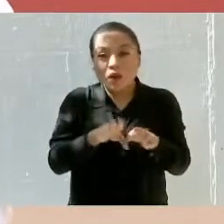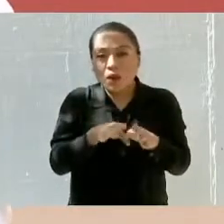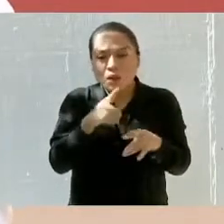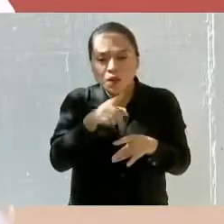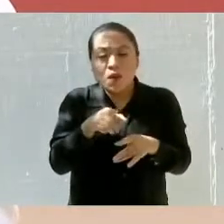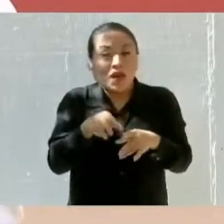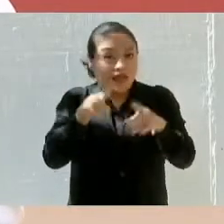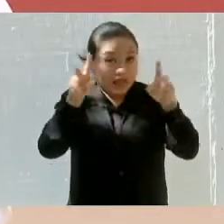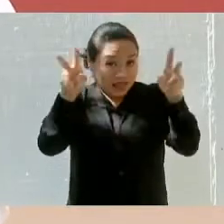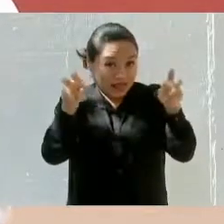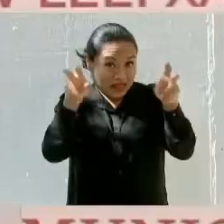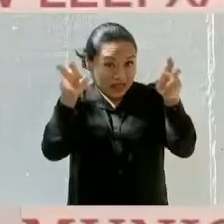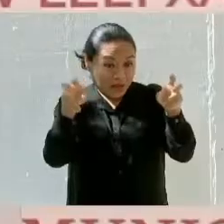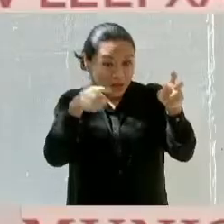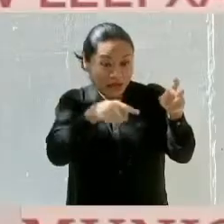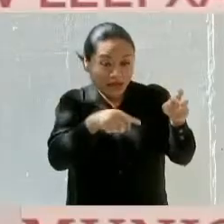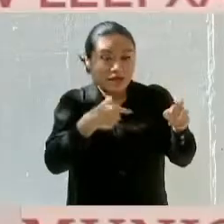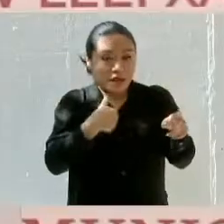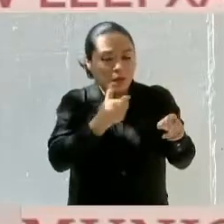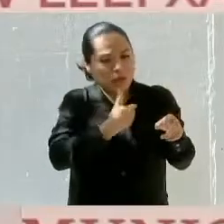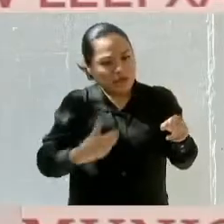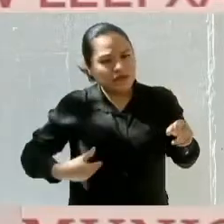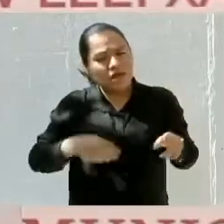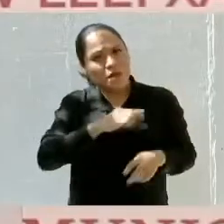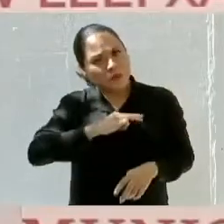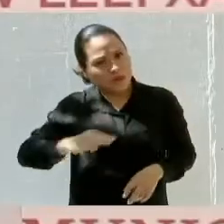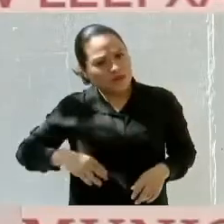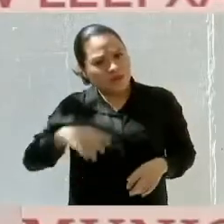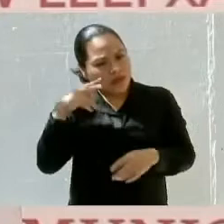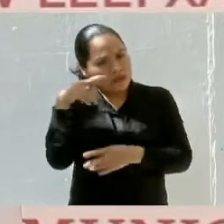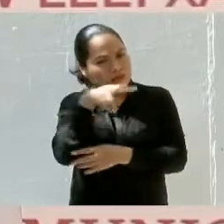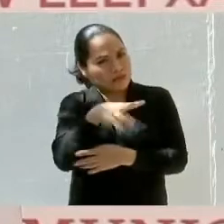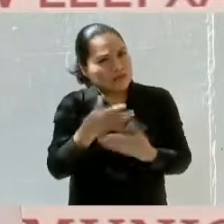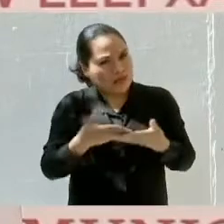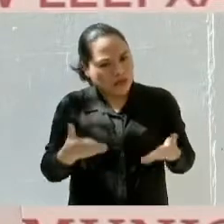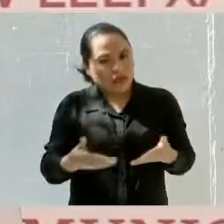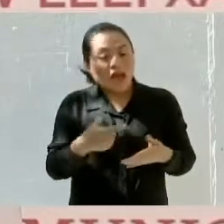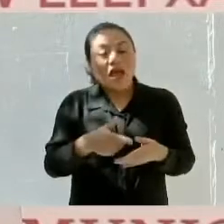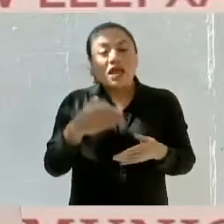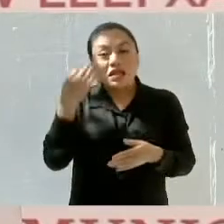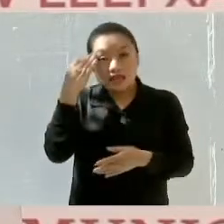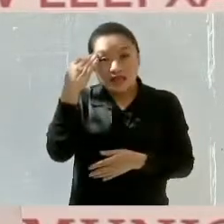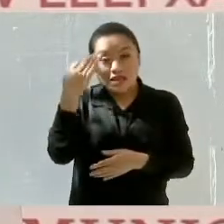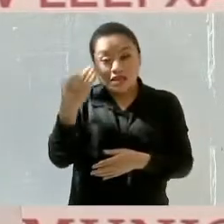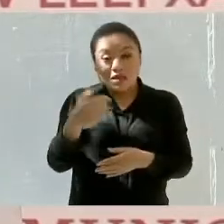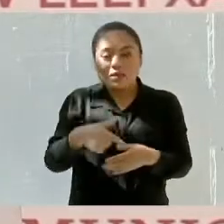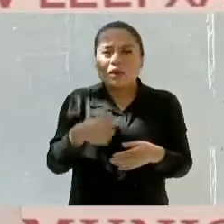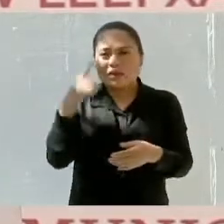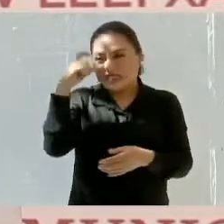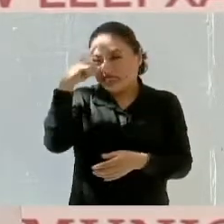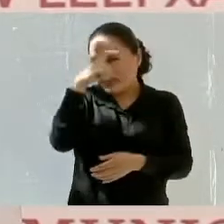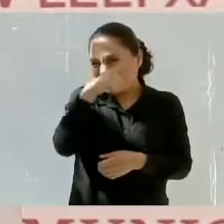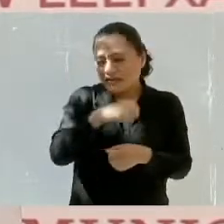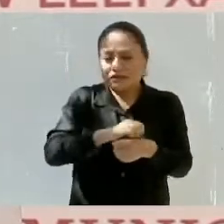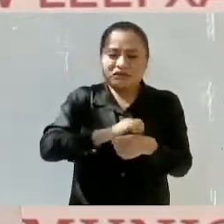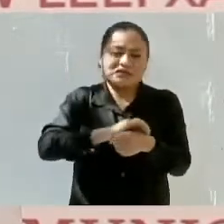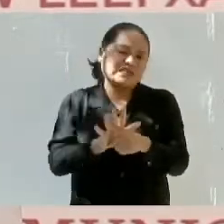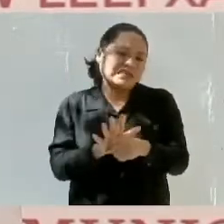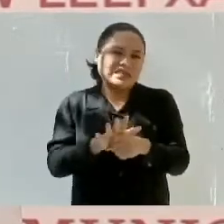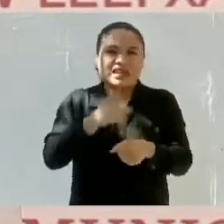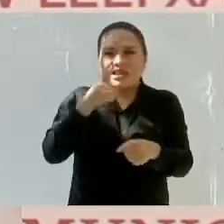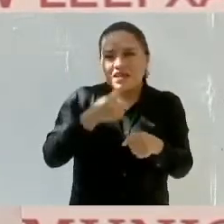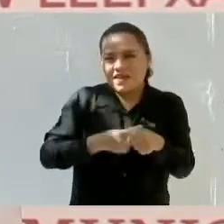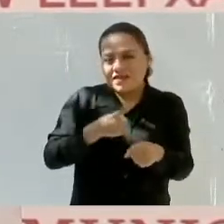como presidente municipal le pido ese tema para que ahora en estos tiempos, ¿no?, de pandemia, en lo que